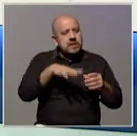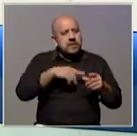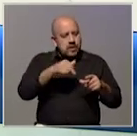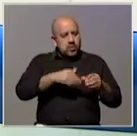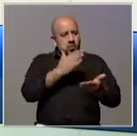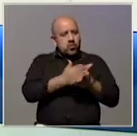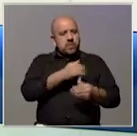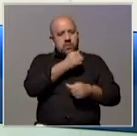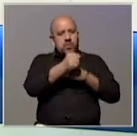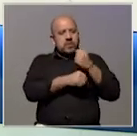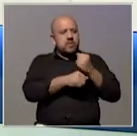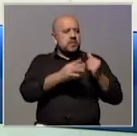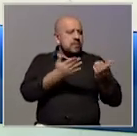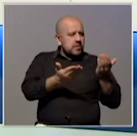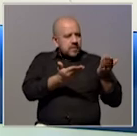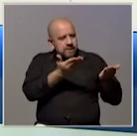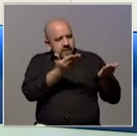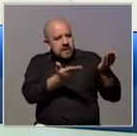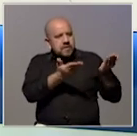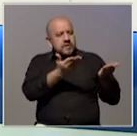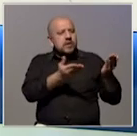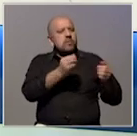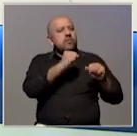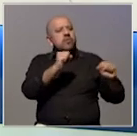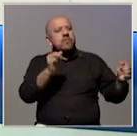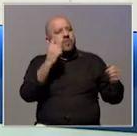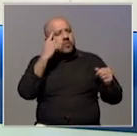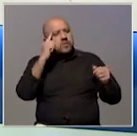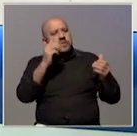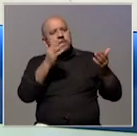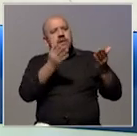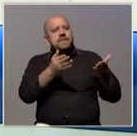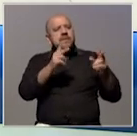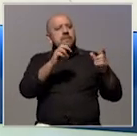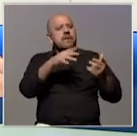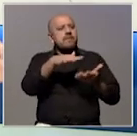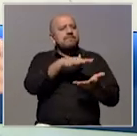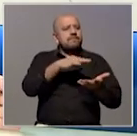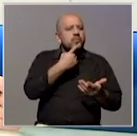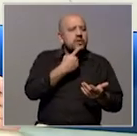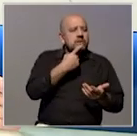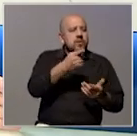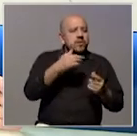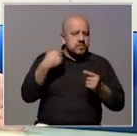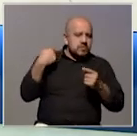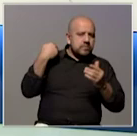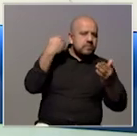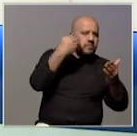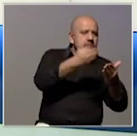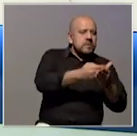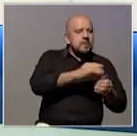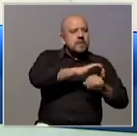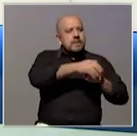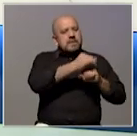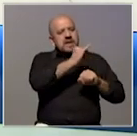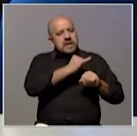año del periodo si hiciéramos un balance cómo podemos definir en términos de clima político lo que ha pasado en la junta desde la función de martínez pasando